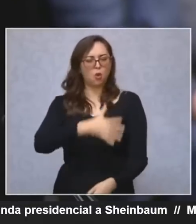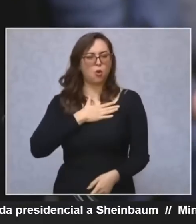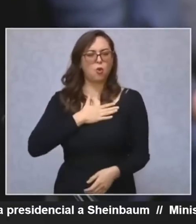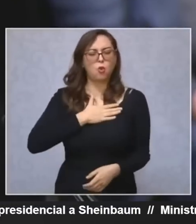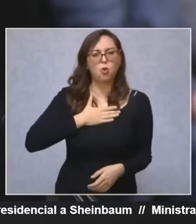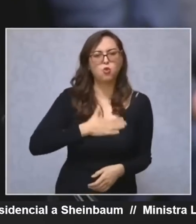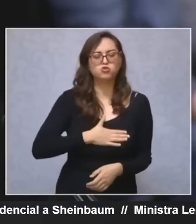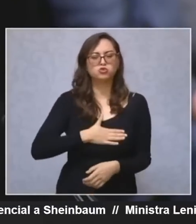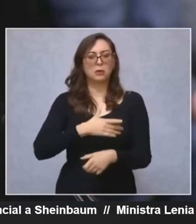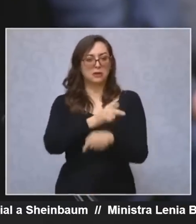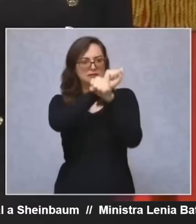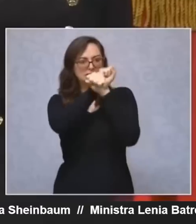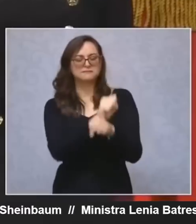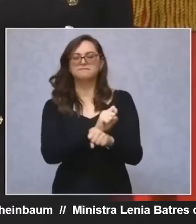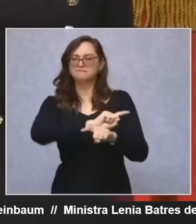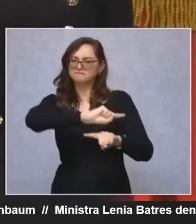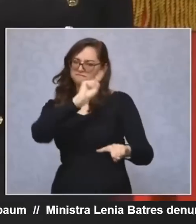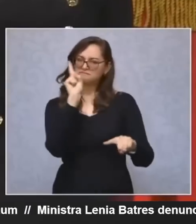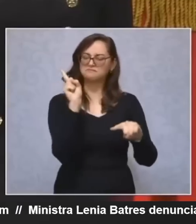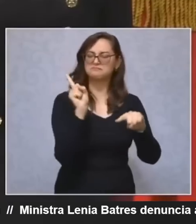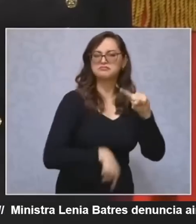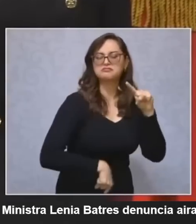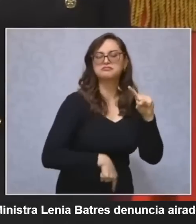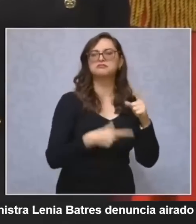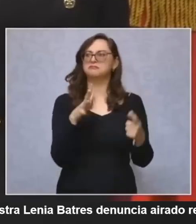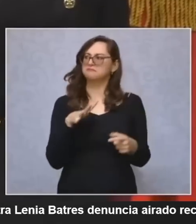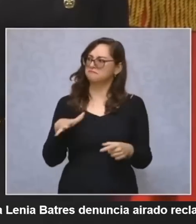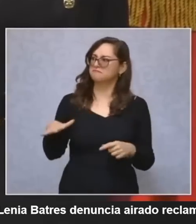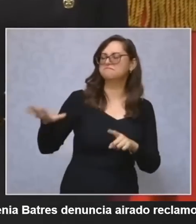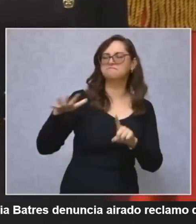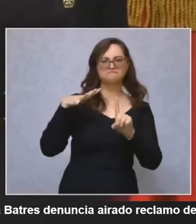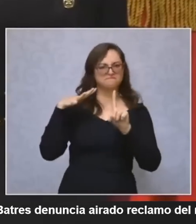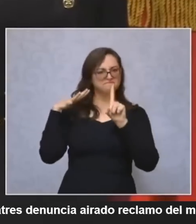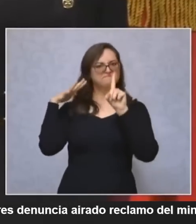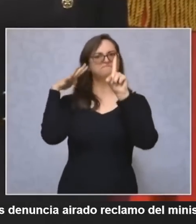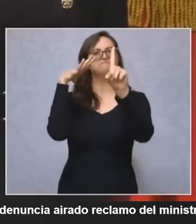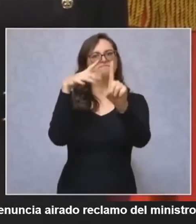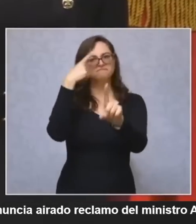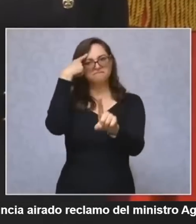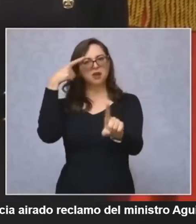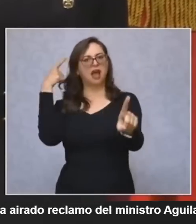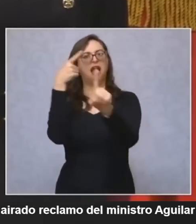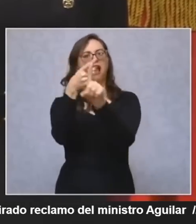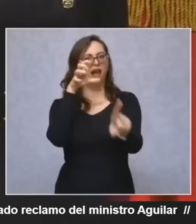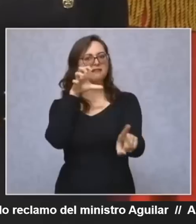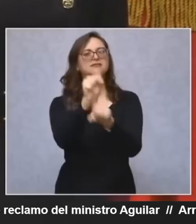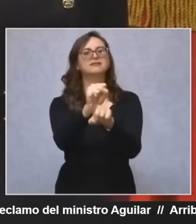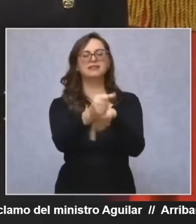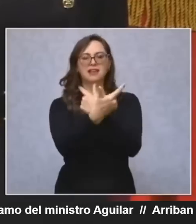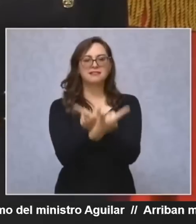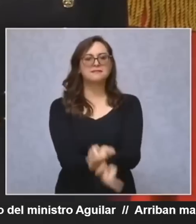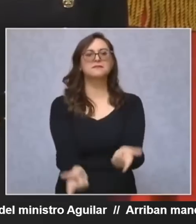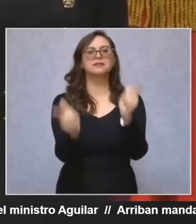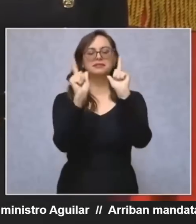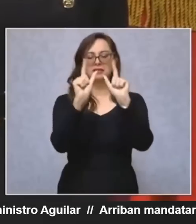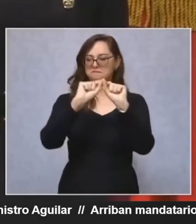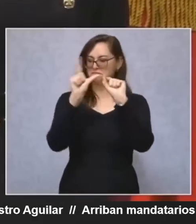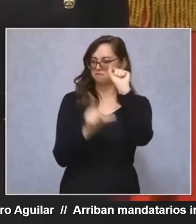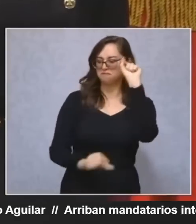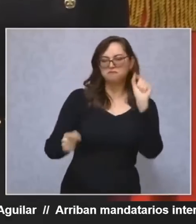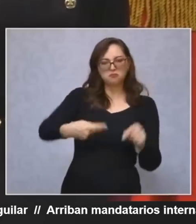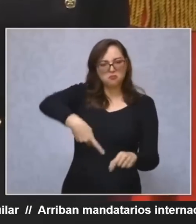esclavitud, el que supo conducir con certeza a su pueblo por el camino de la libertad y se convirtió en padre de la